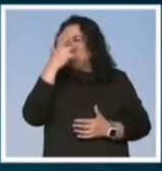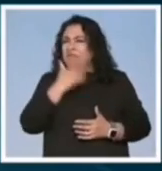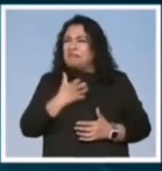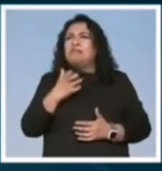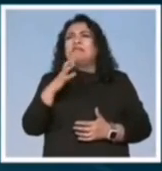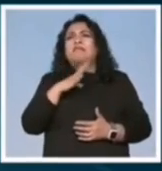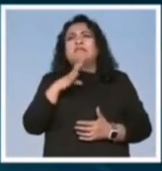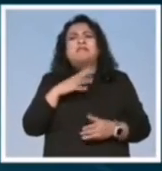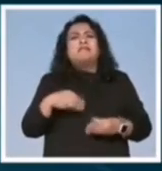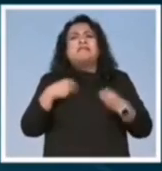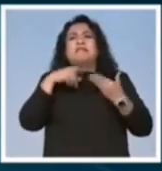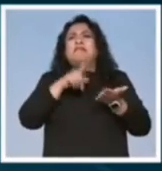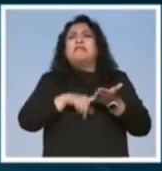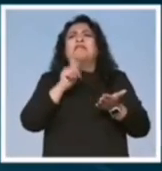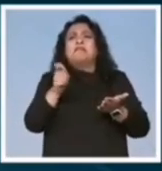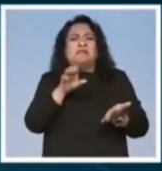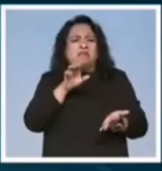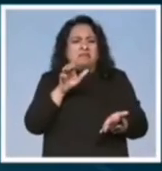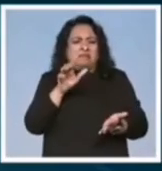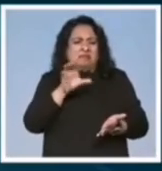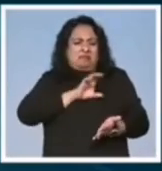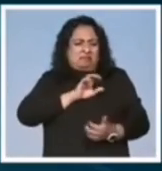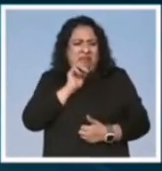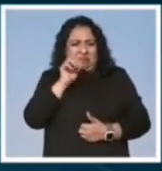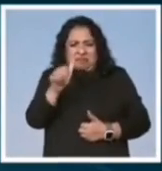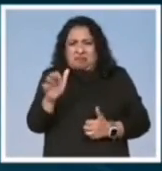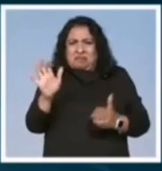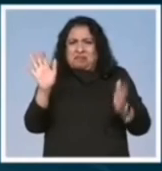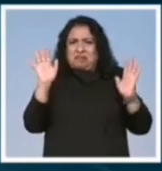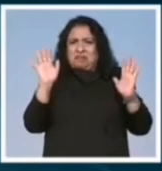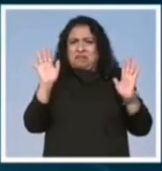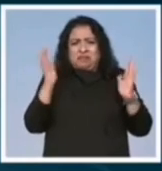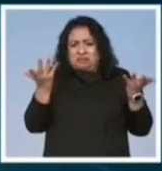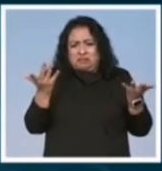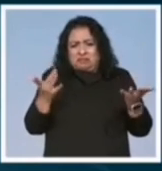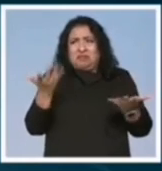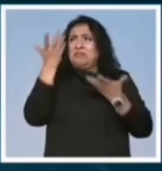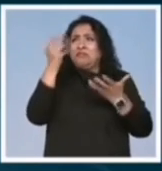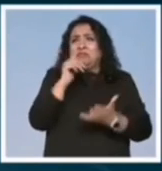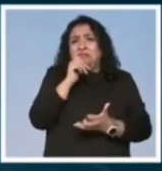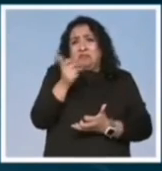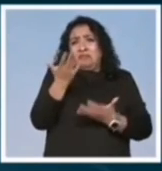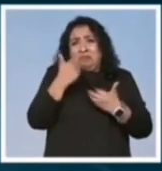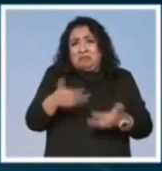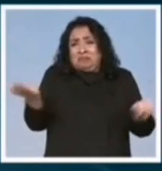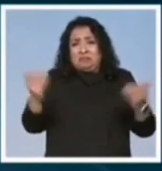la vida es no querer nada. Es decir, que ya no tenemos esperanza de nada tampoco.